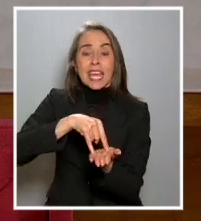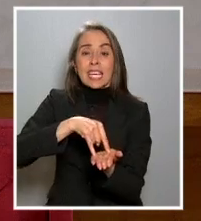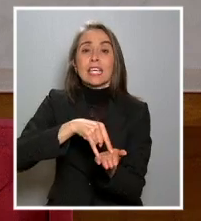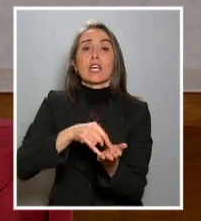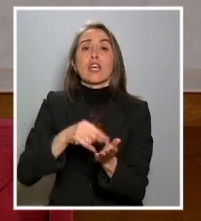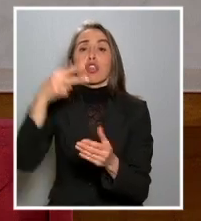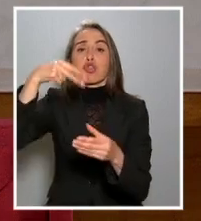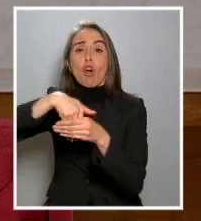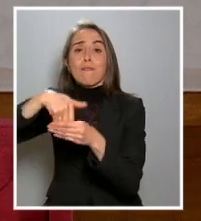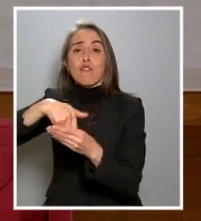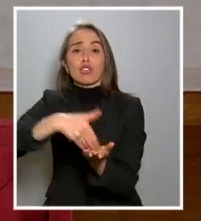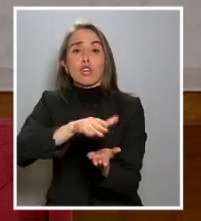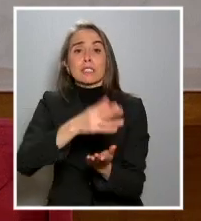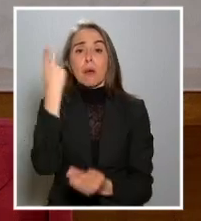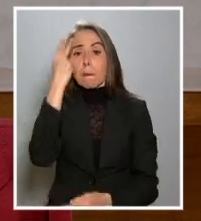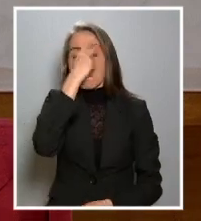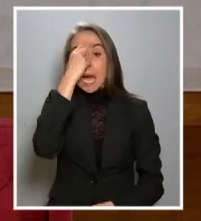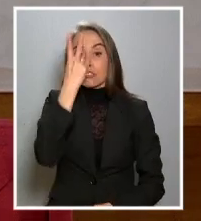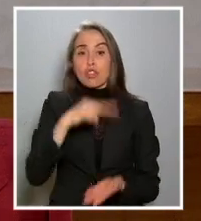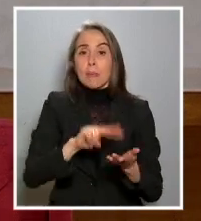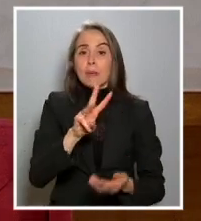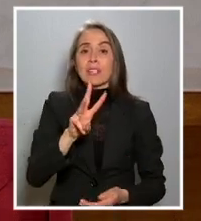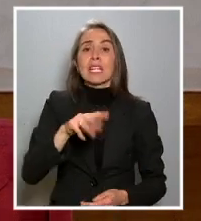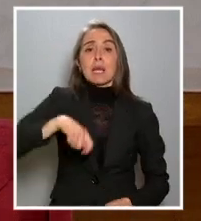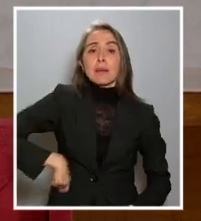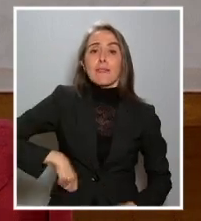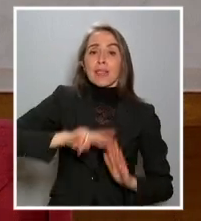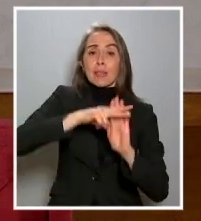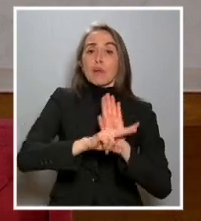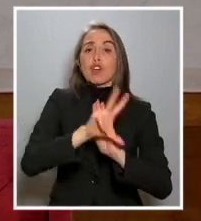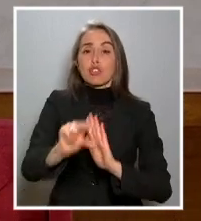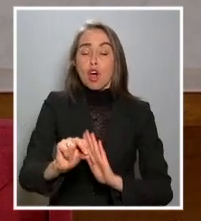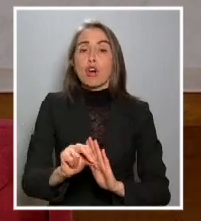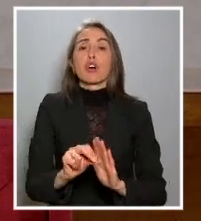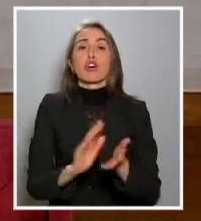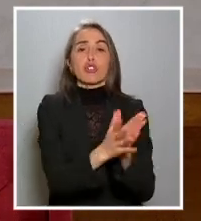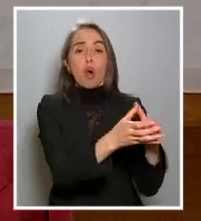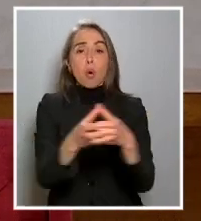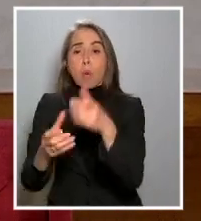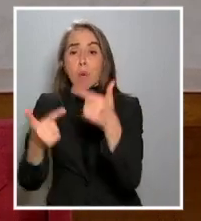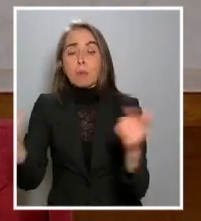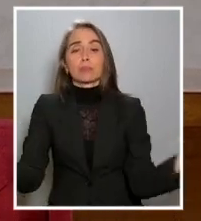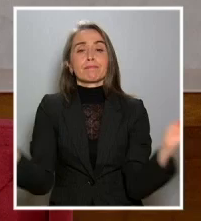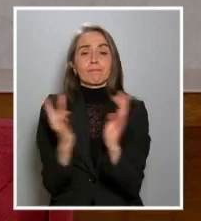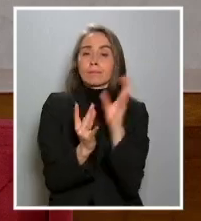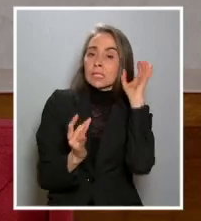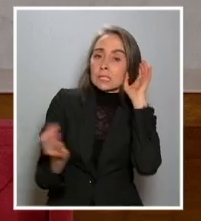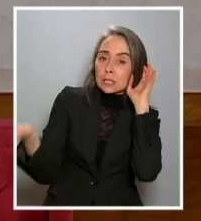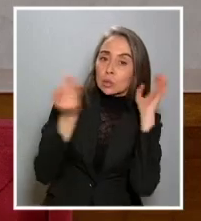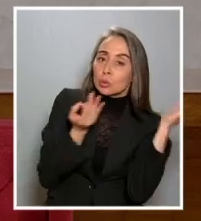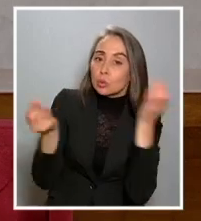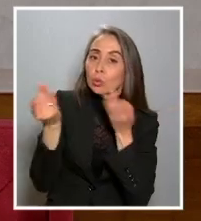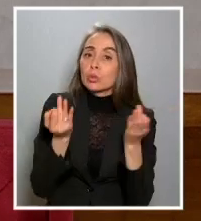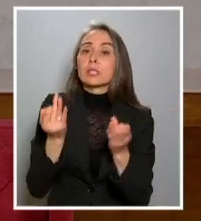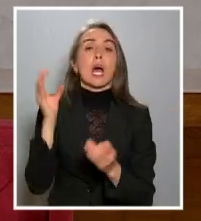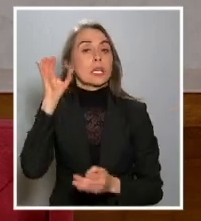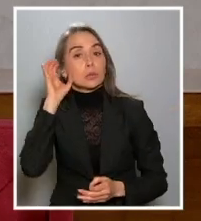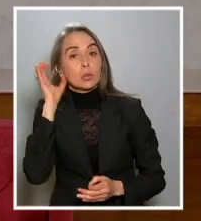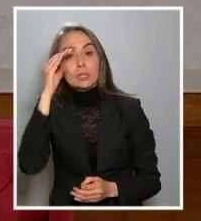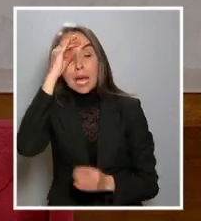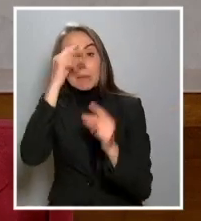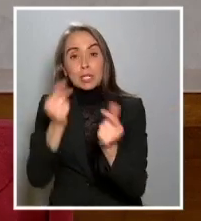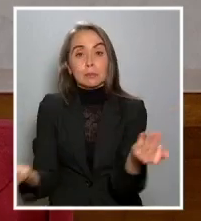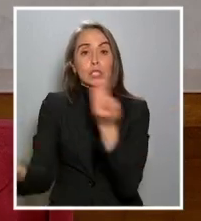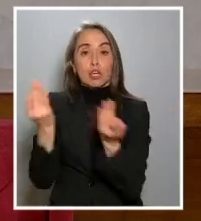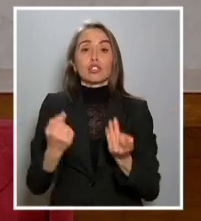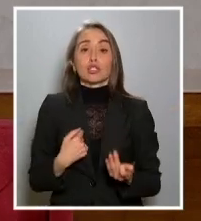de 2023 y luego de haber escuchado las voces de todos los sectores políticos, organizaciones y expertos,